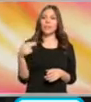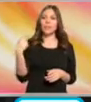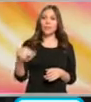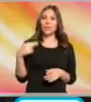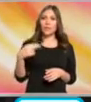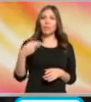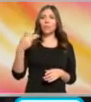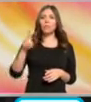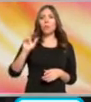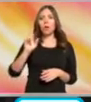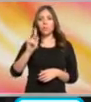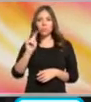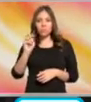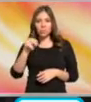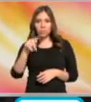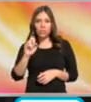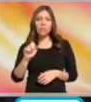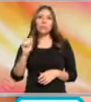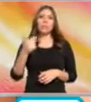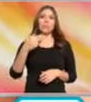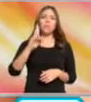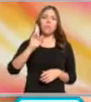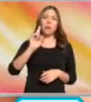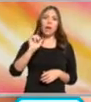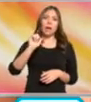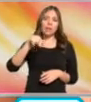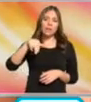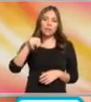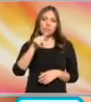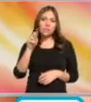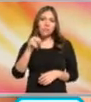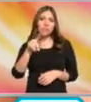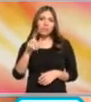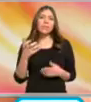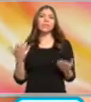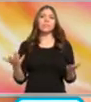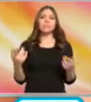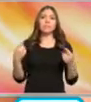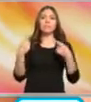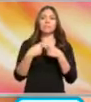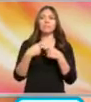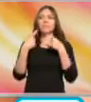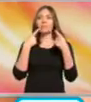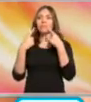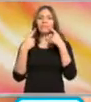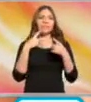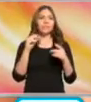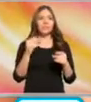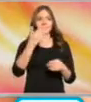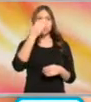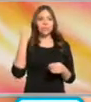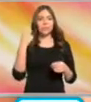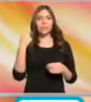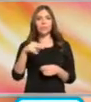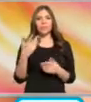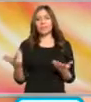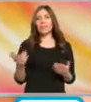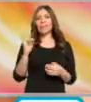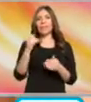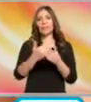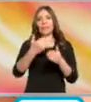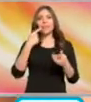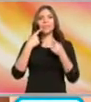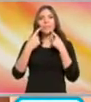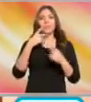Huauzontle, Huanzontle, ¿cómo es esto, chef? Sí, porque ¿Cómo ha sido estás? todo un debate, ¿eh? Sí, como que hemos tenido un debate allá detrás de cámaras, que